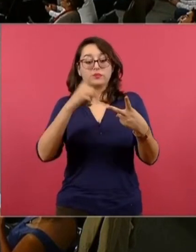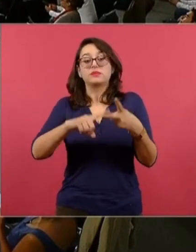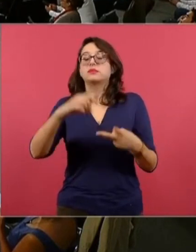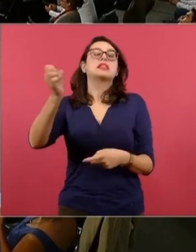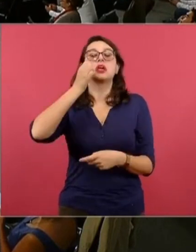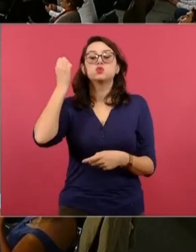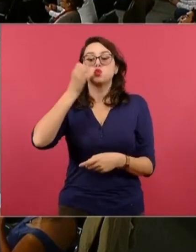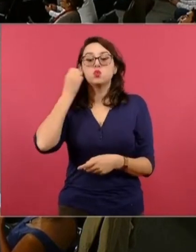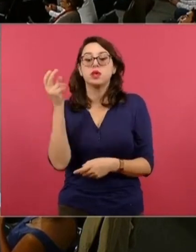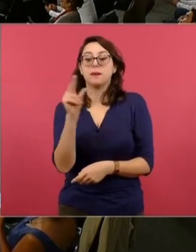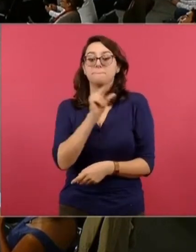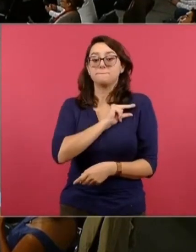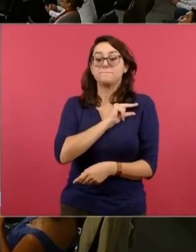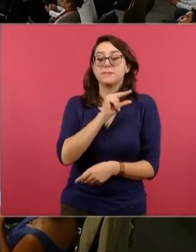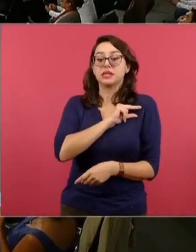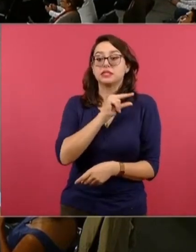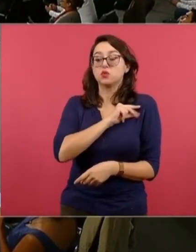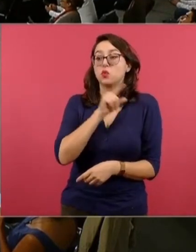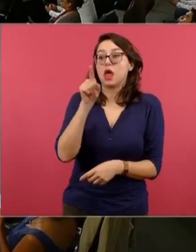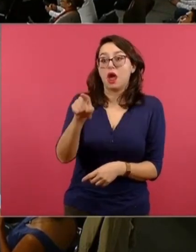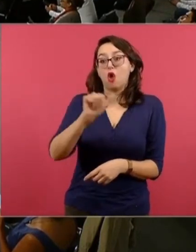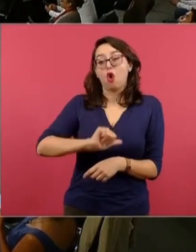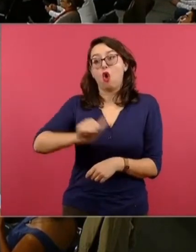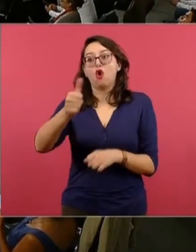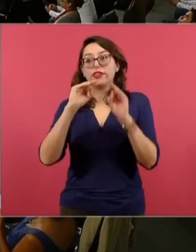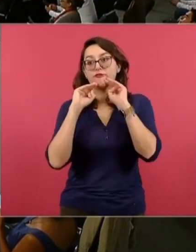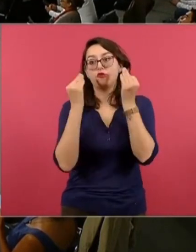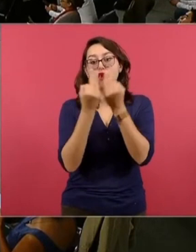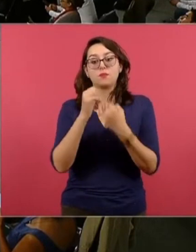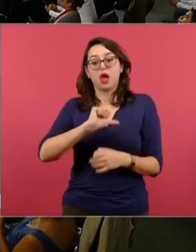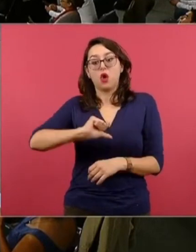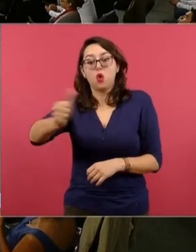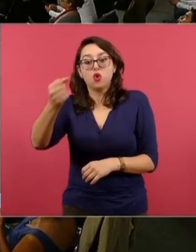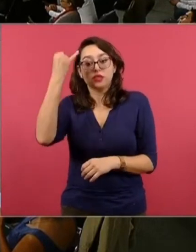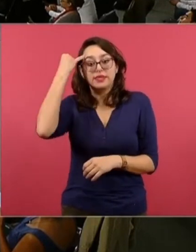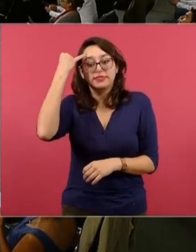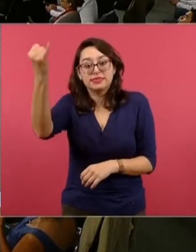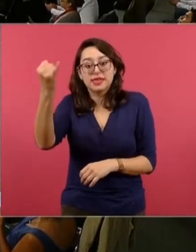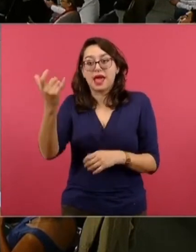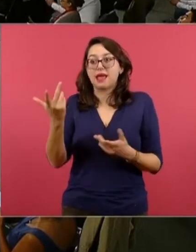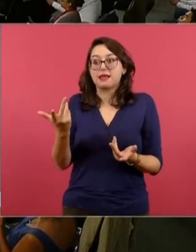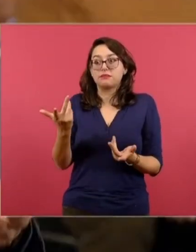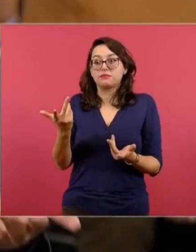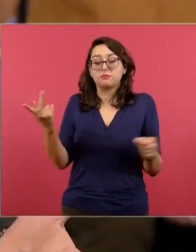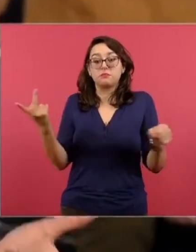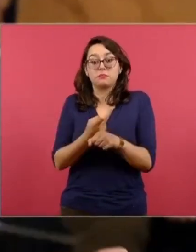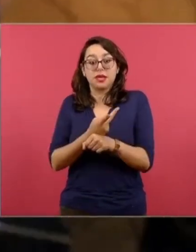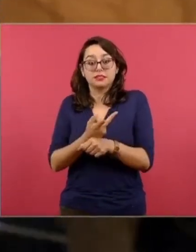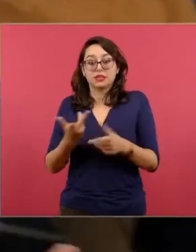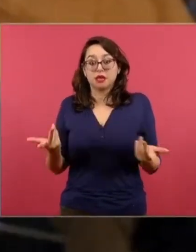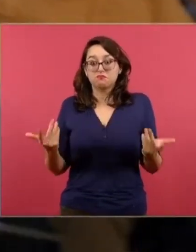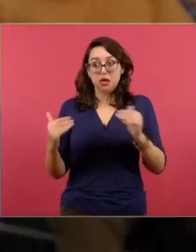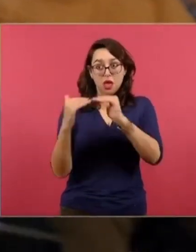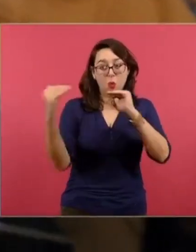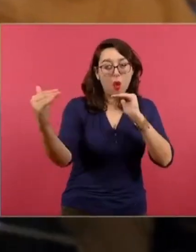formativo cuando las escuelas particulares tienen otra lógica y que al final del día pues son parte también del sistema